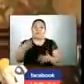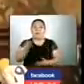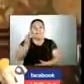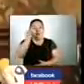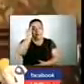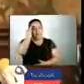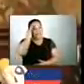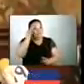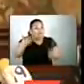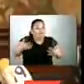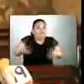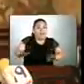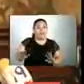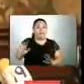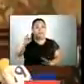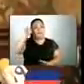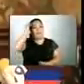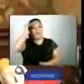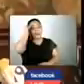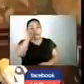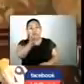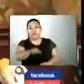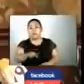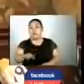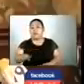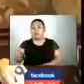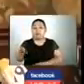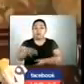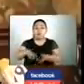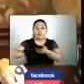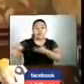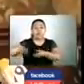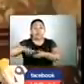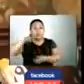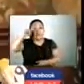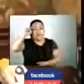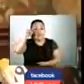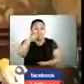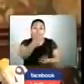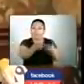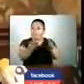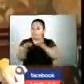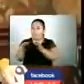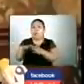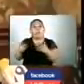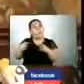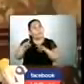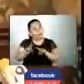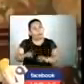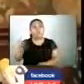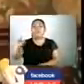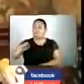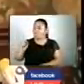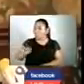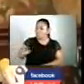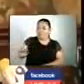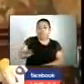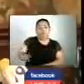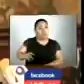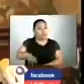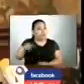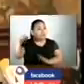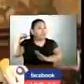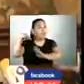que se iba a heredar todo ese desastre, pero para eso se van a hacer auditorías también muy